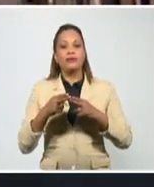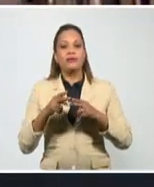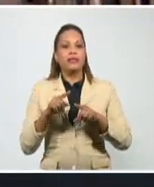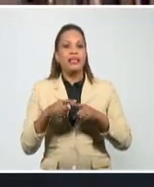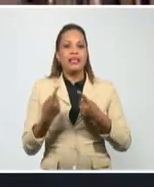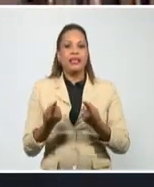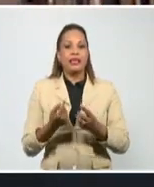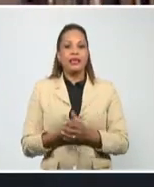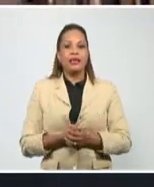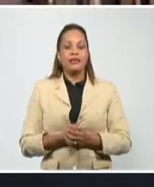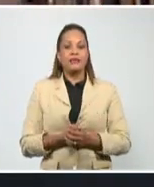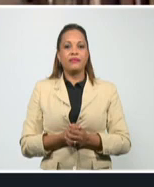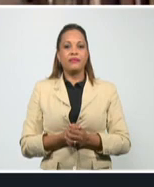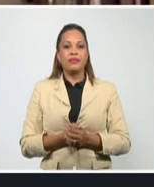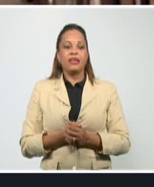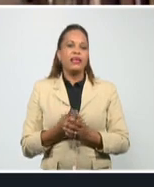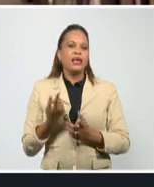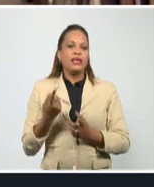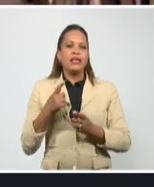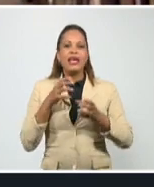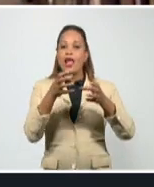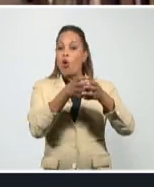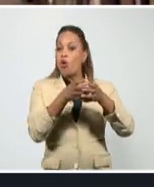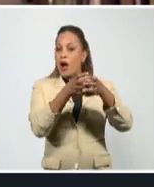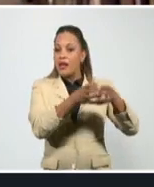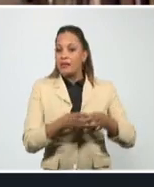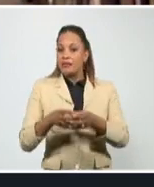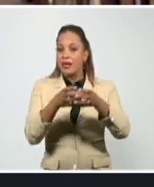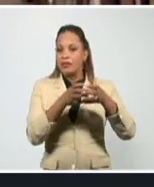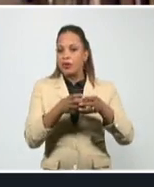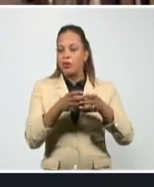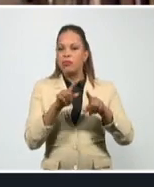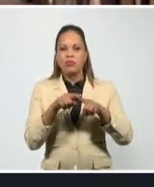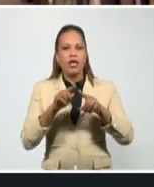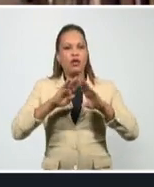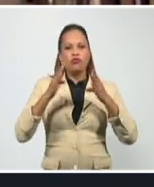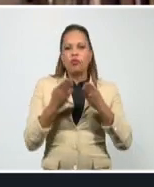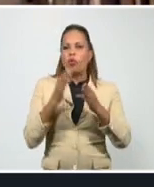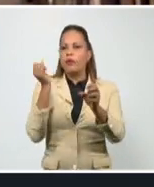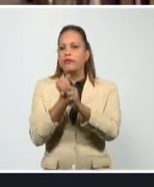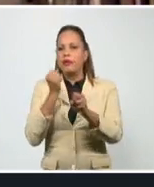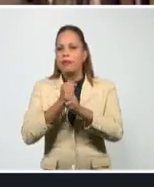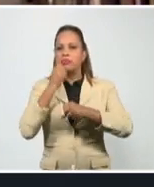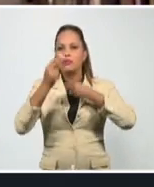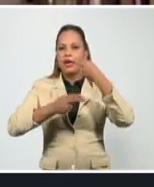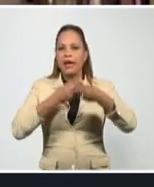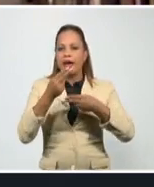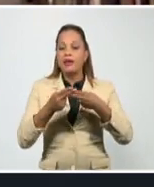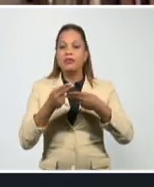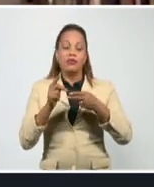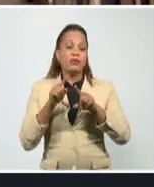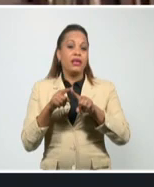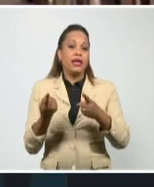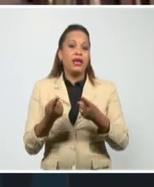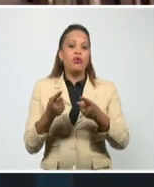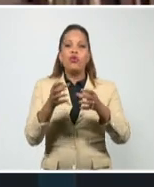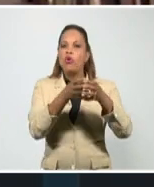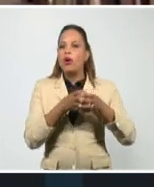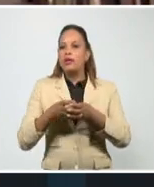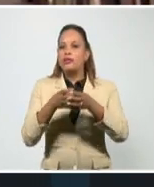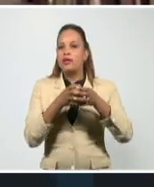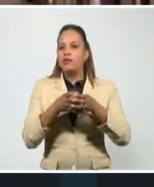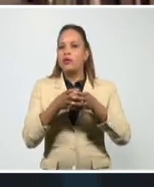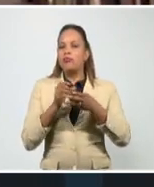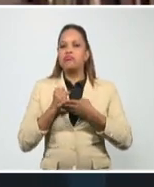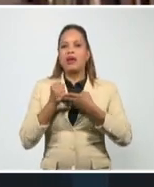lo que es la NED y cuándo se instala, y que es una institución bipartidista, o sea, se establece de manera